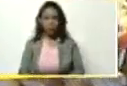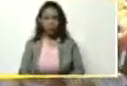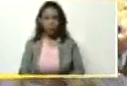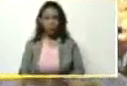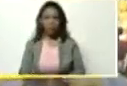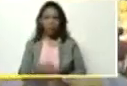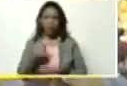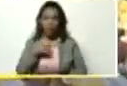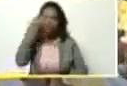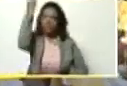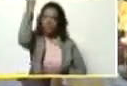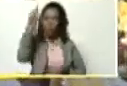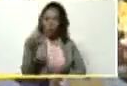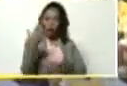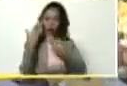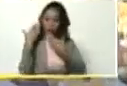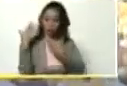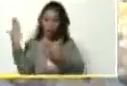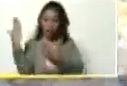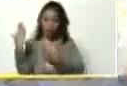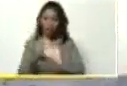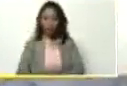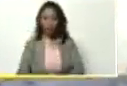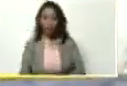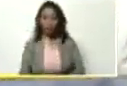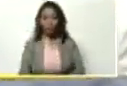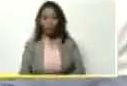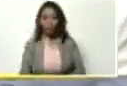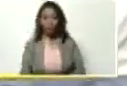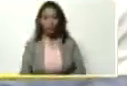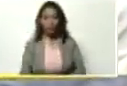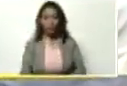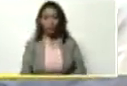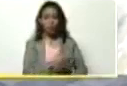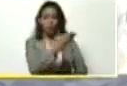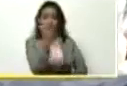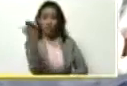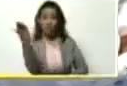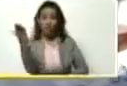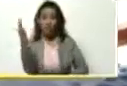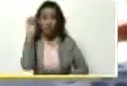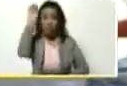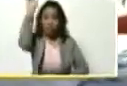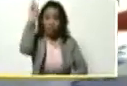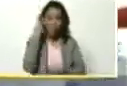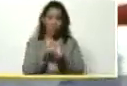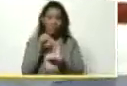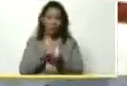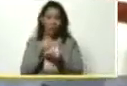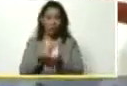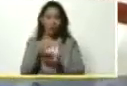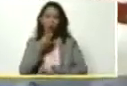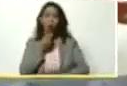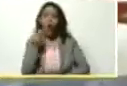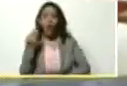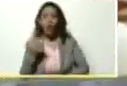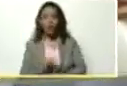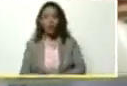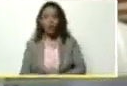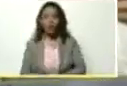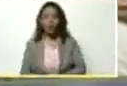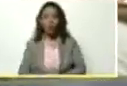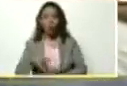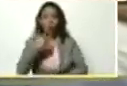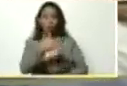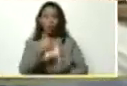Se los aseguro que así va a ser. Y ustedes serán los protagonistas, muchachos. Cuando he entregado